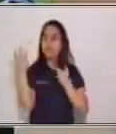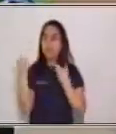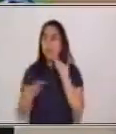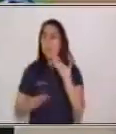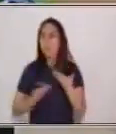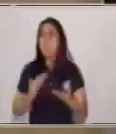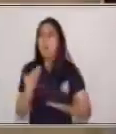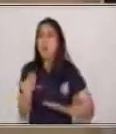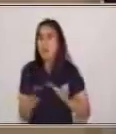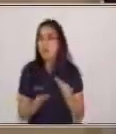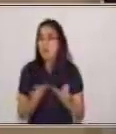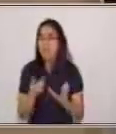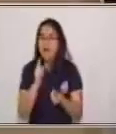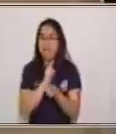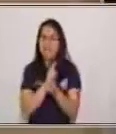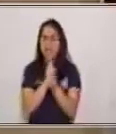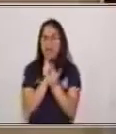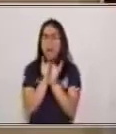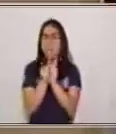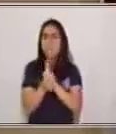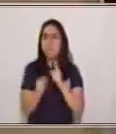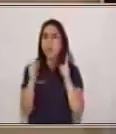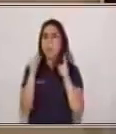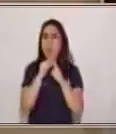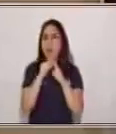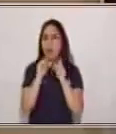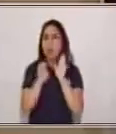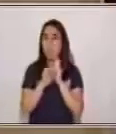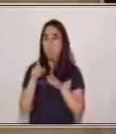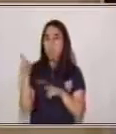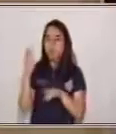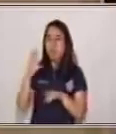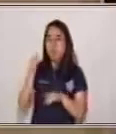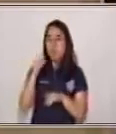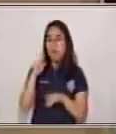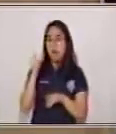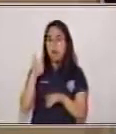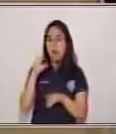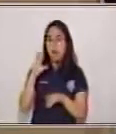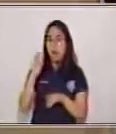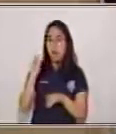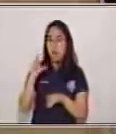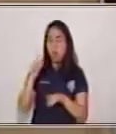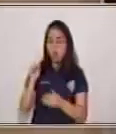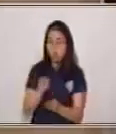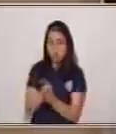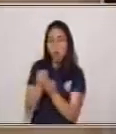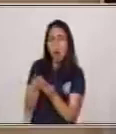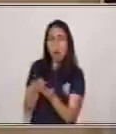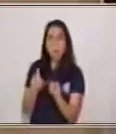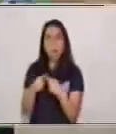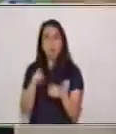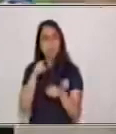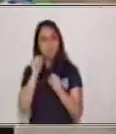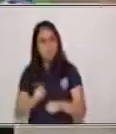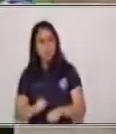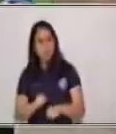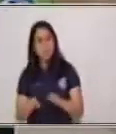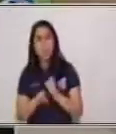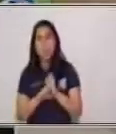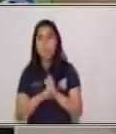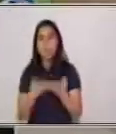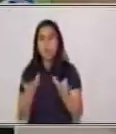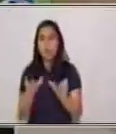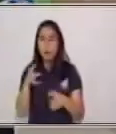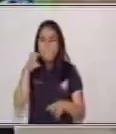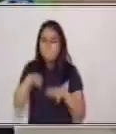escribir qué es lo que pasa con ese objeto. Te daré un ejemplo que yo redacté sobre una piedra. Me